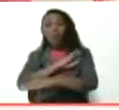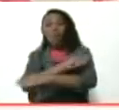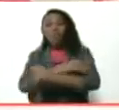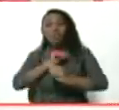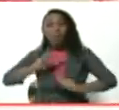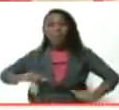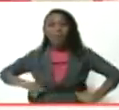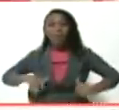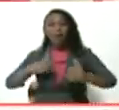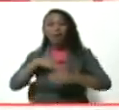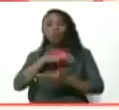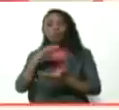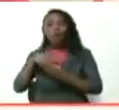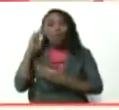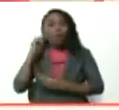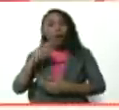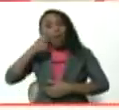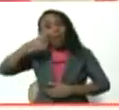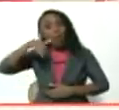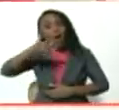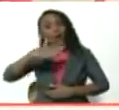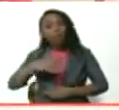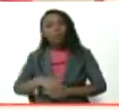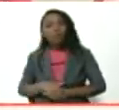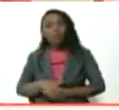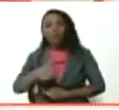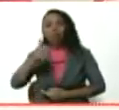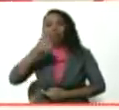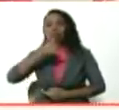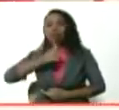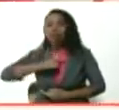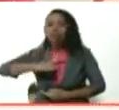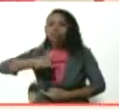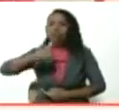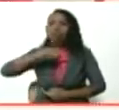Armada Nacional Bolivariana, el pueblo que aguantó